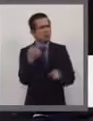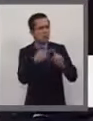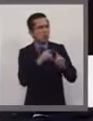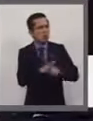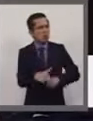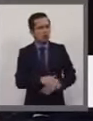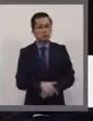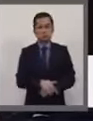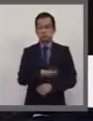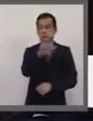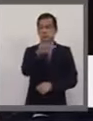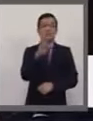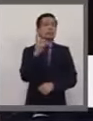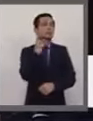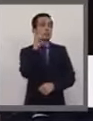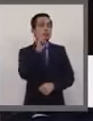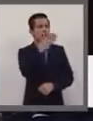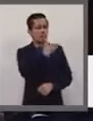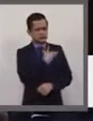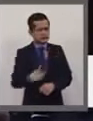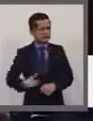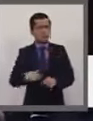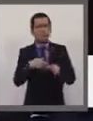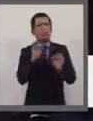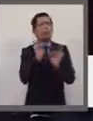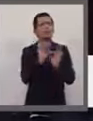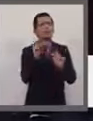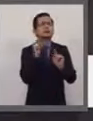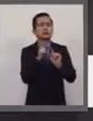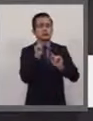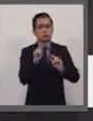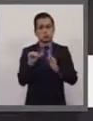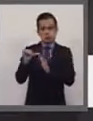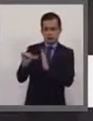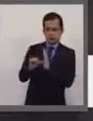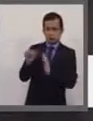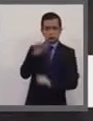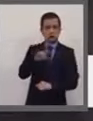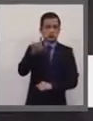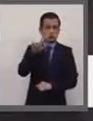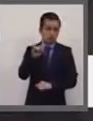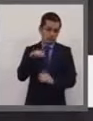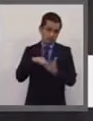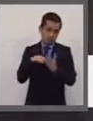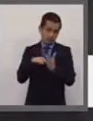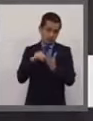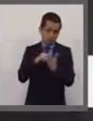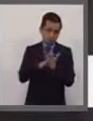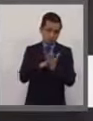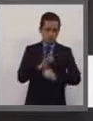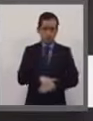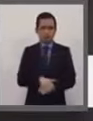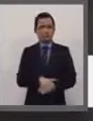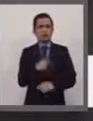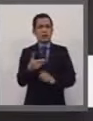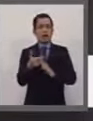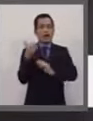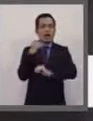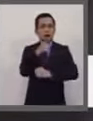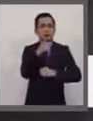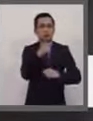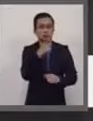muy preciso, diputada presidenta, con fundamento en el artículo 120. Hace rato usted